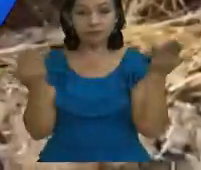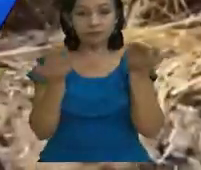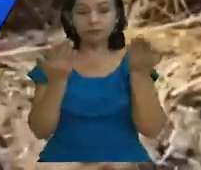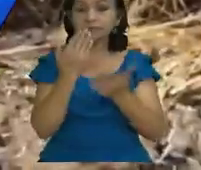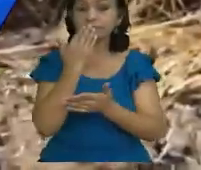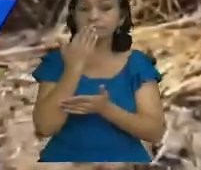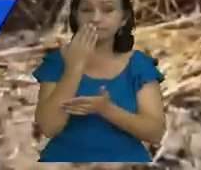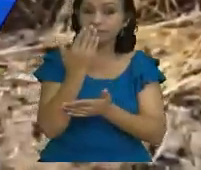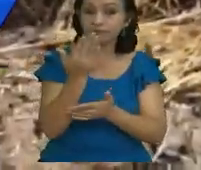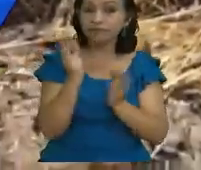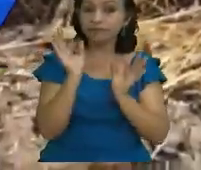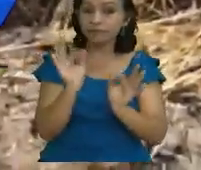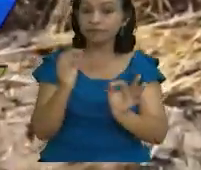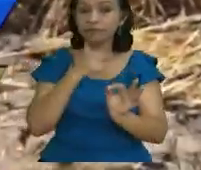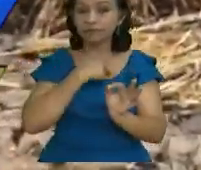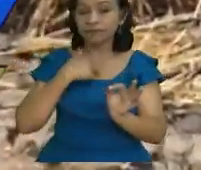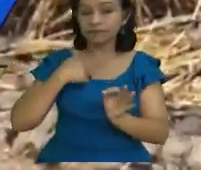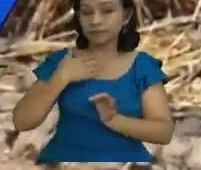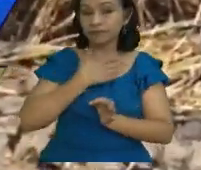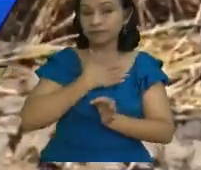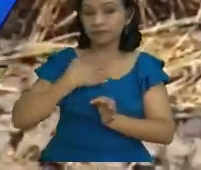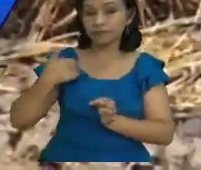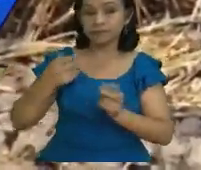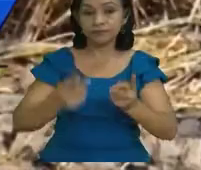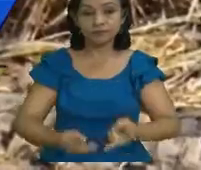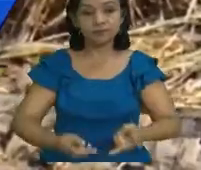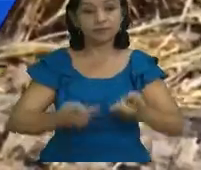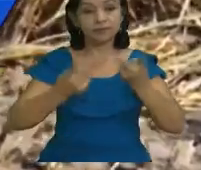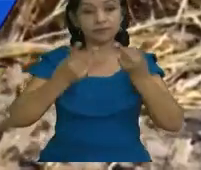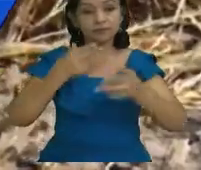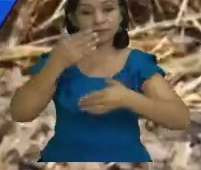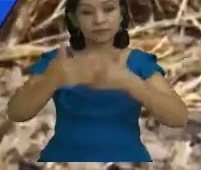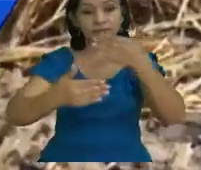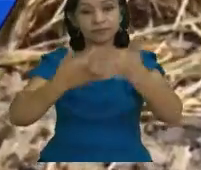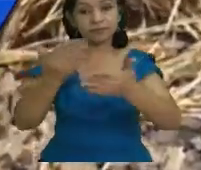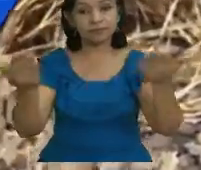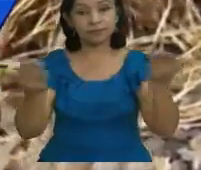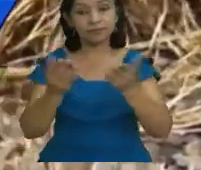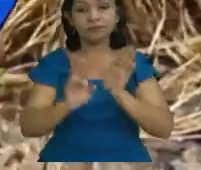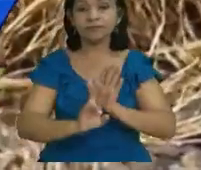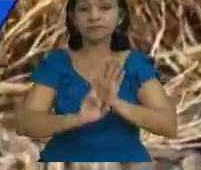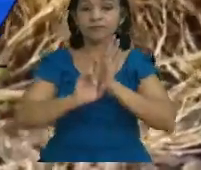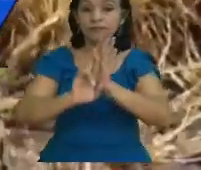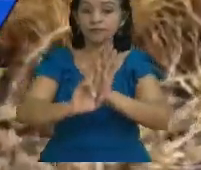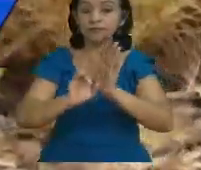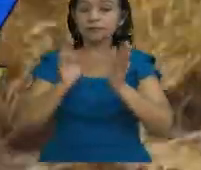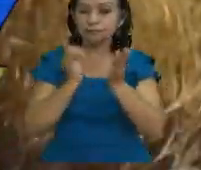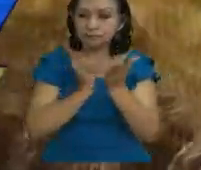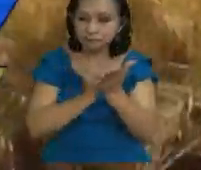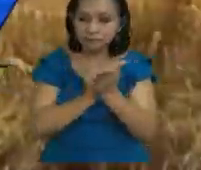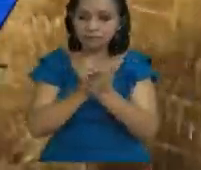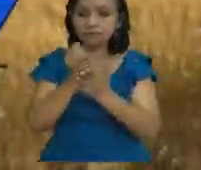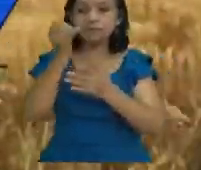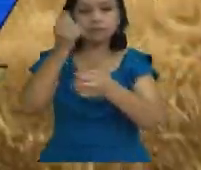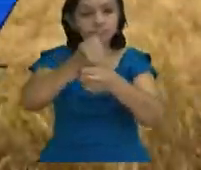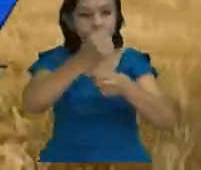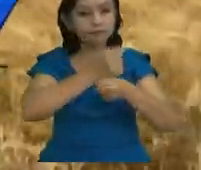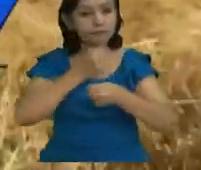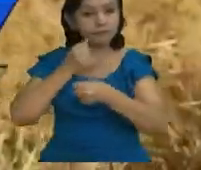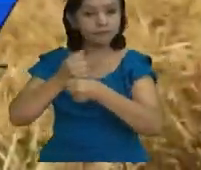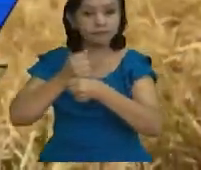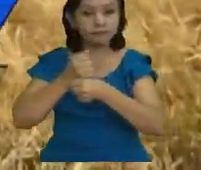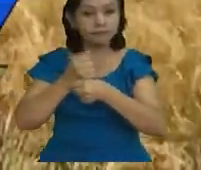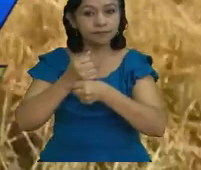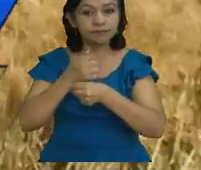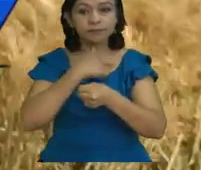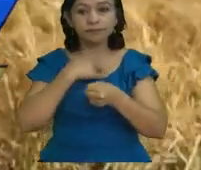muy buenas, que vienen a mejorar la calidad de los procesos, que vienen a mejorar los resultados de los procesos de investigación de los laboratorios. Entonces,